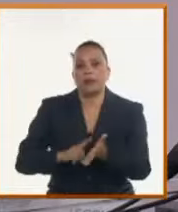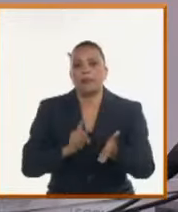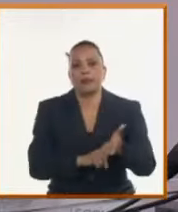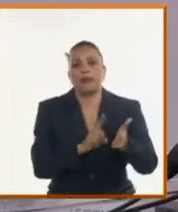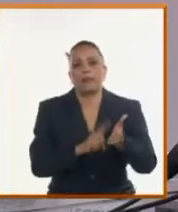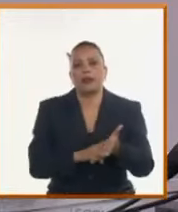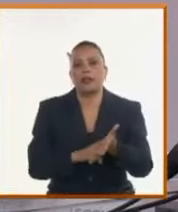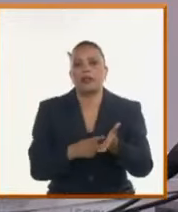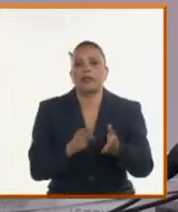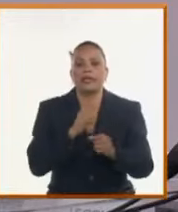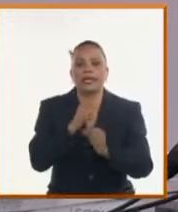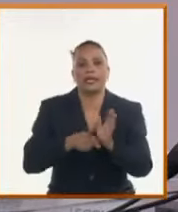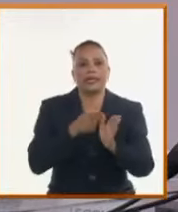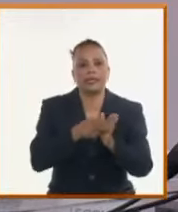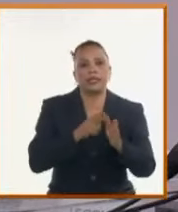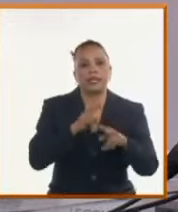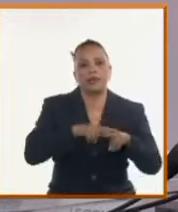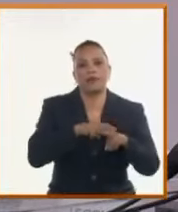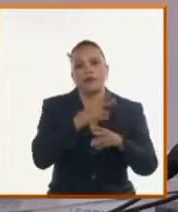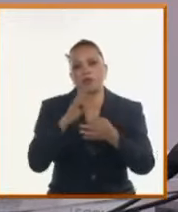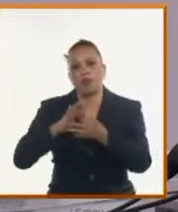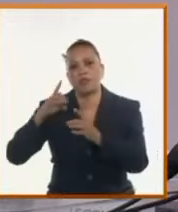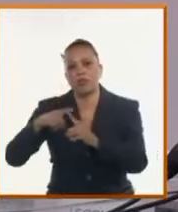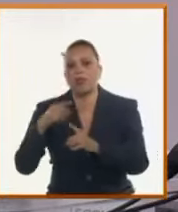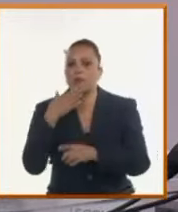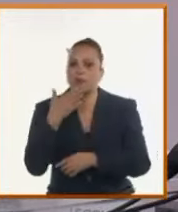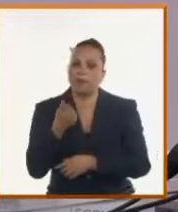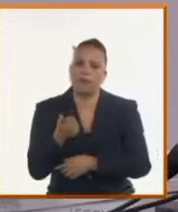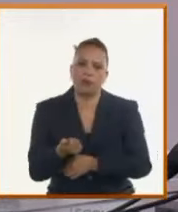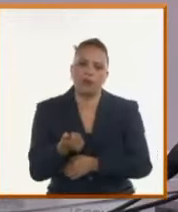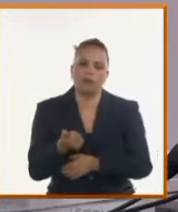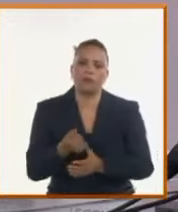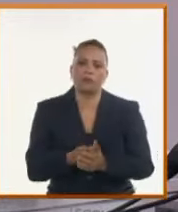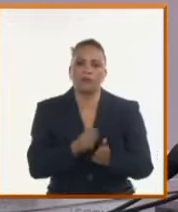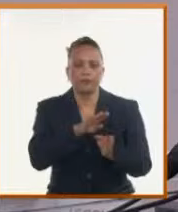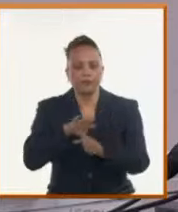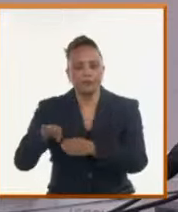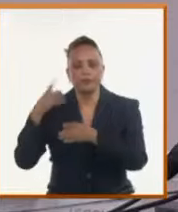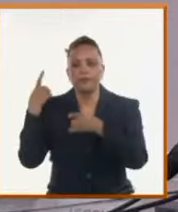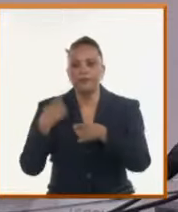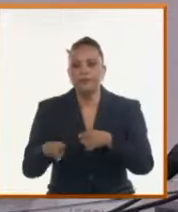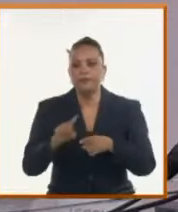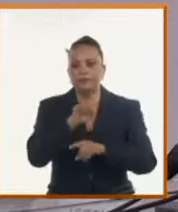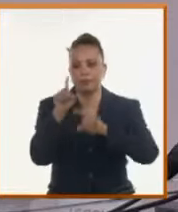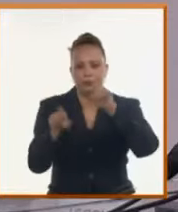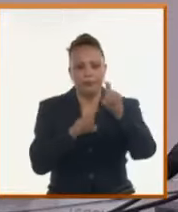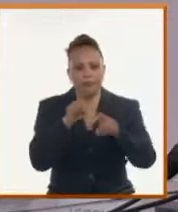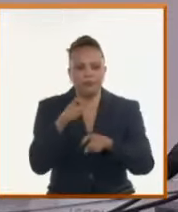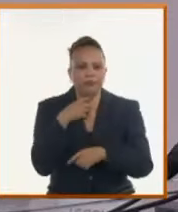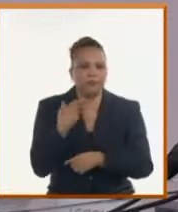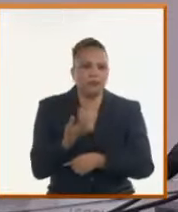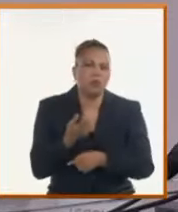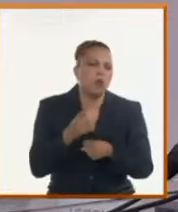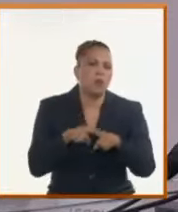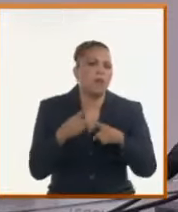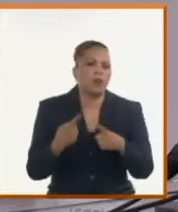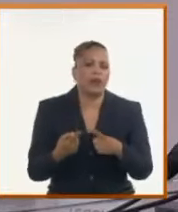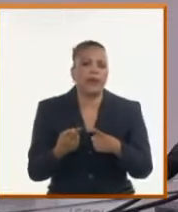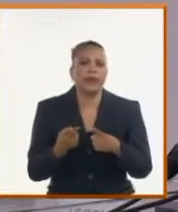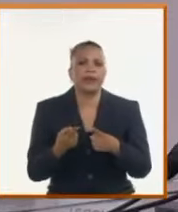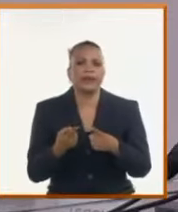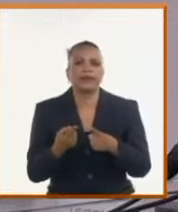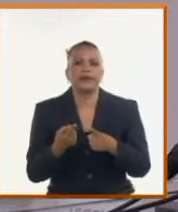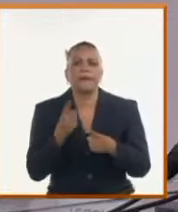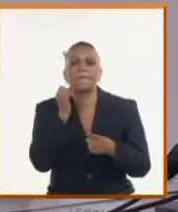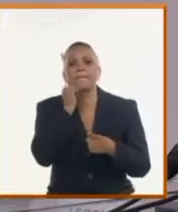de tren Habana guantánamo Sería más agradable mientras que hay otros que preguntan sobre Por qué no se ponen más